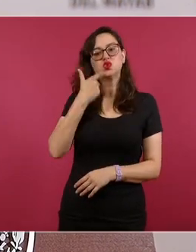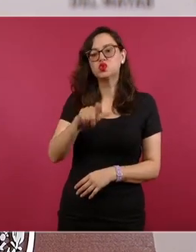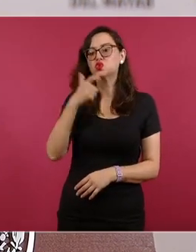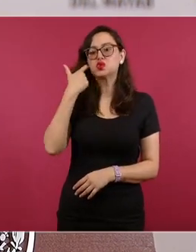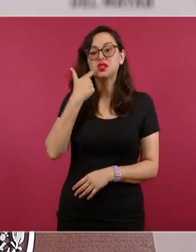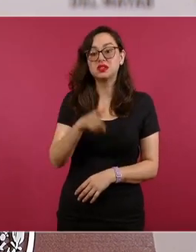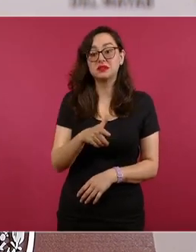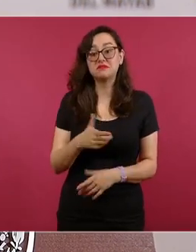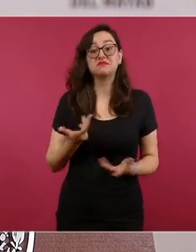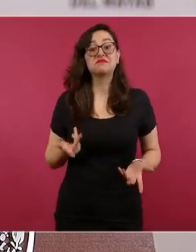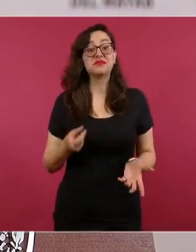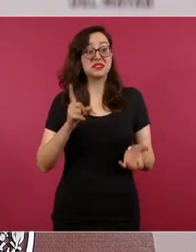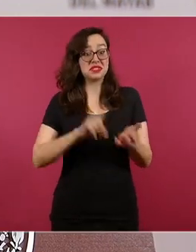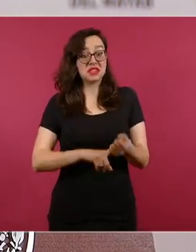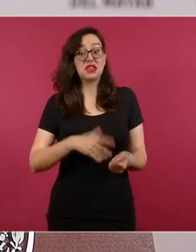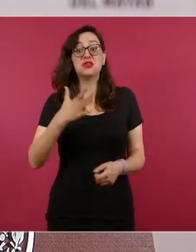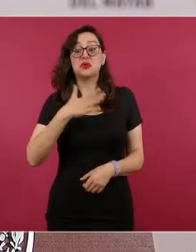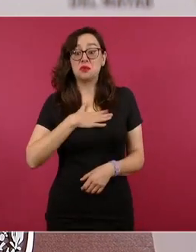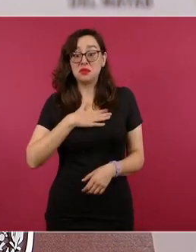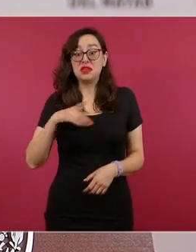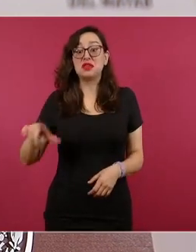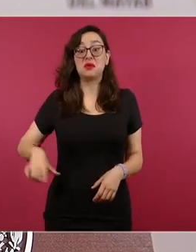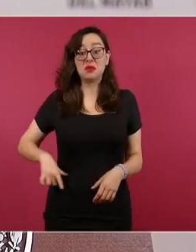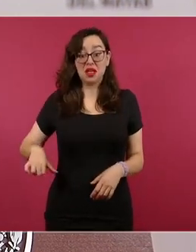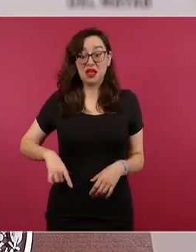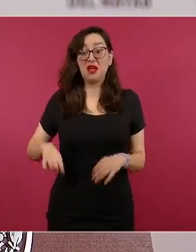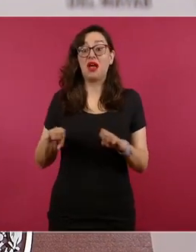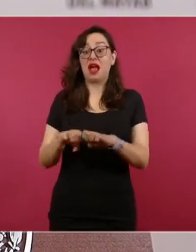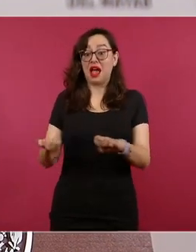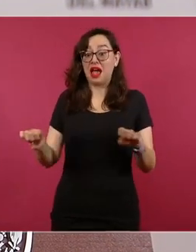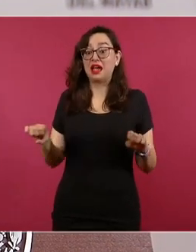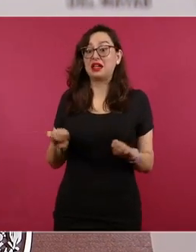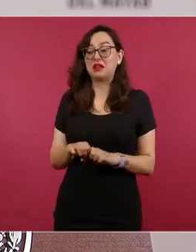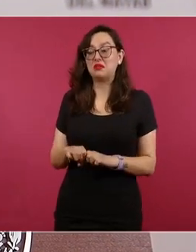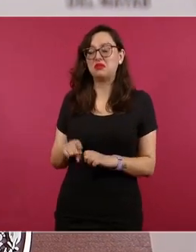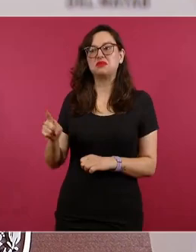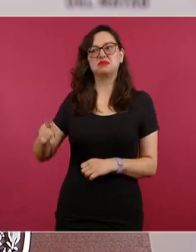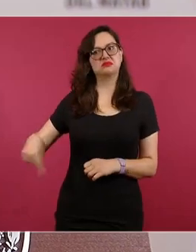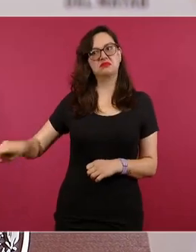Por eso entiendo al señor de la CONSAR que ya no está.